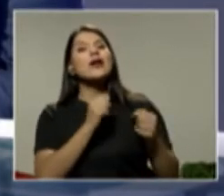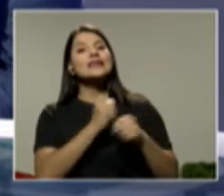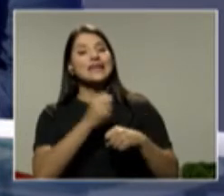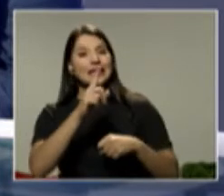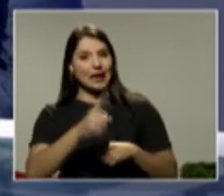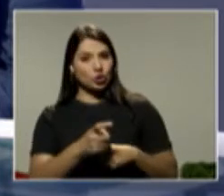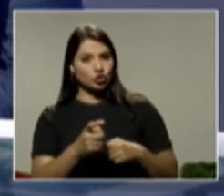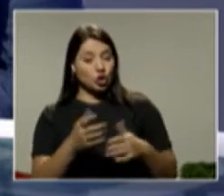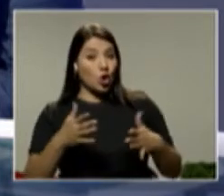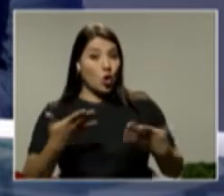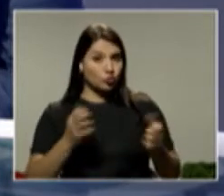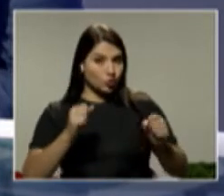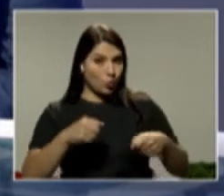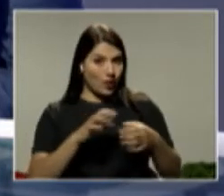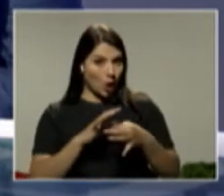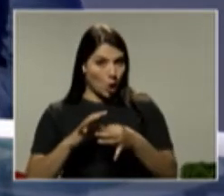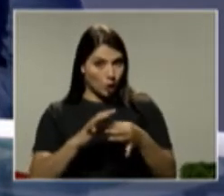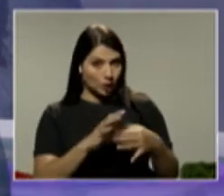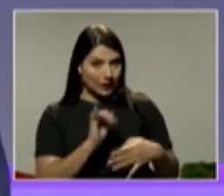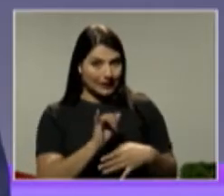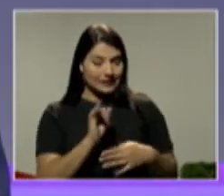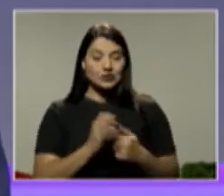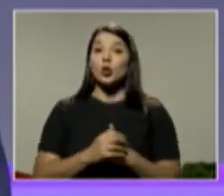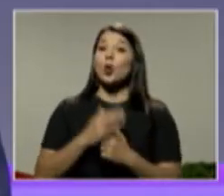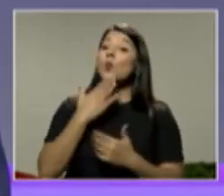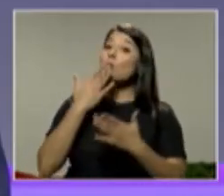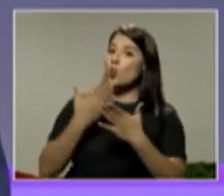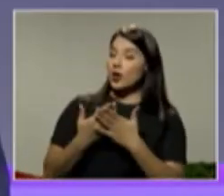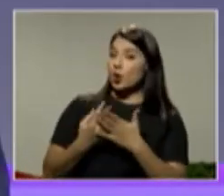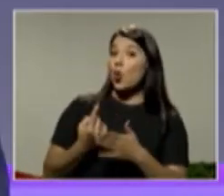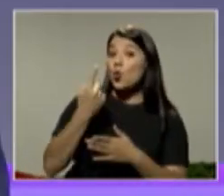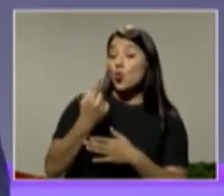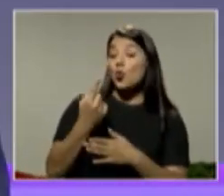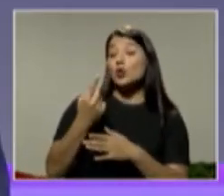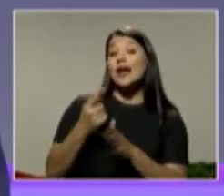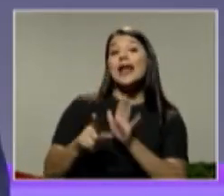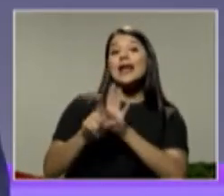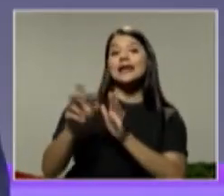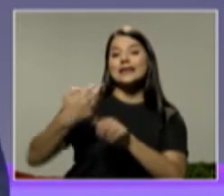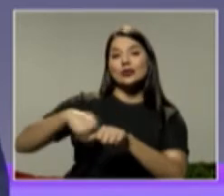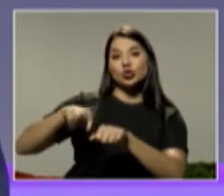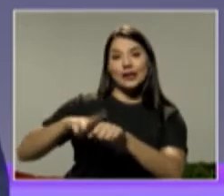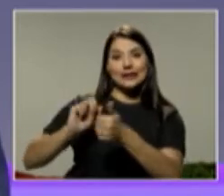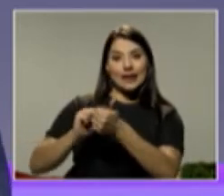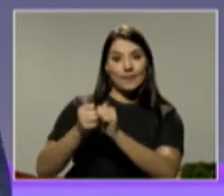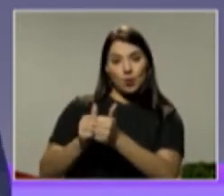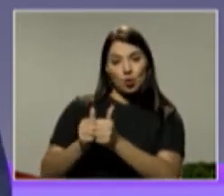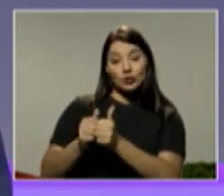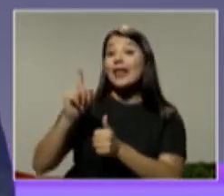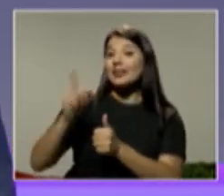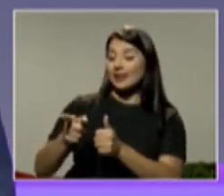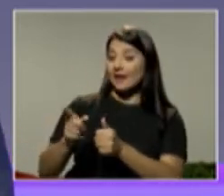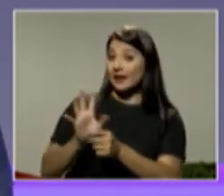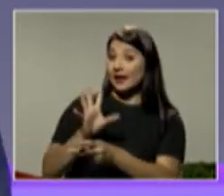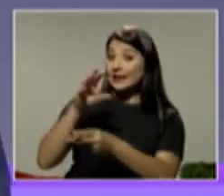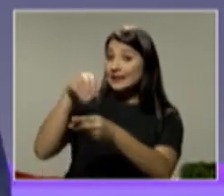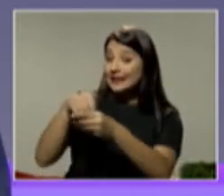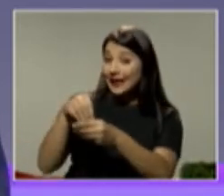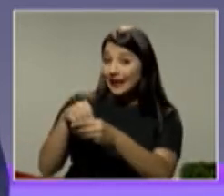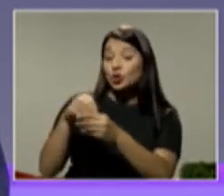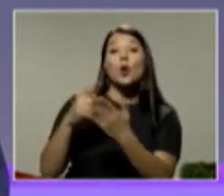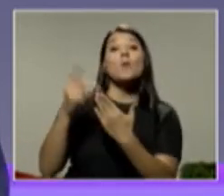se podría coordinar esto? Bueno, justamente una política nacional del deporte debería incluir dentro de sus